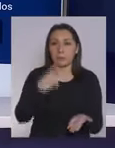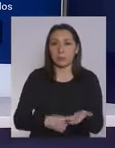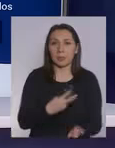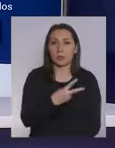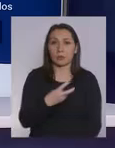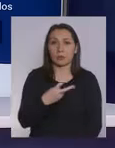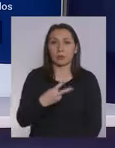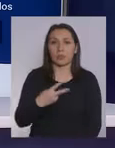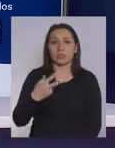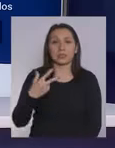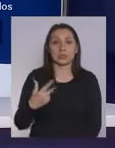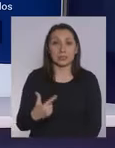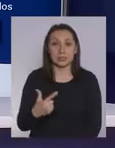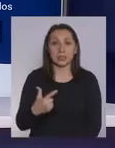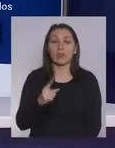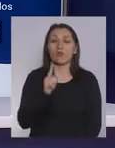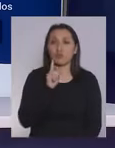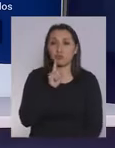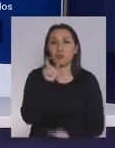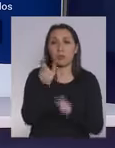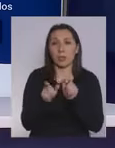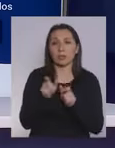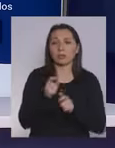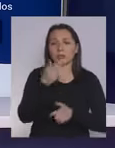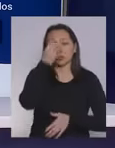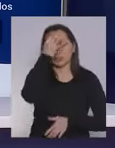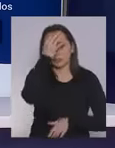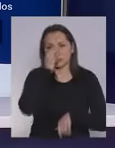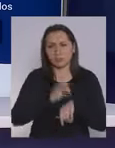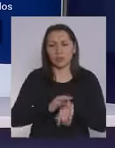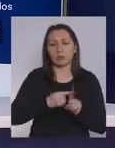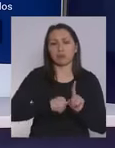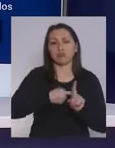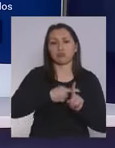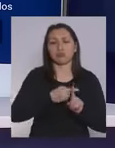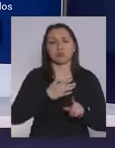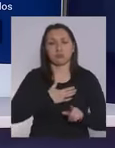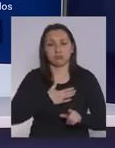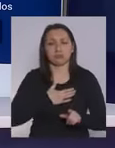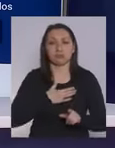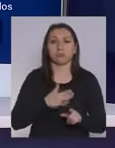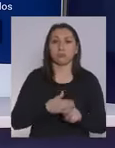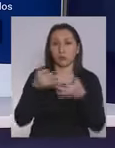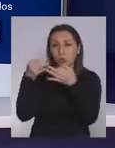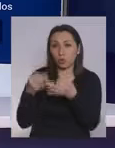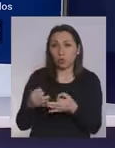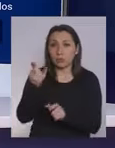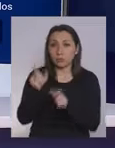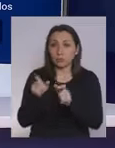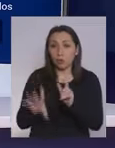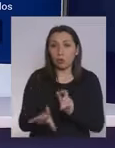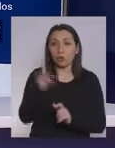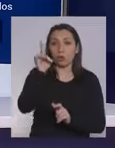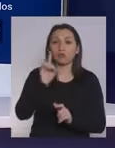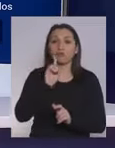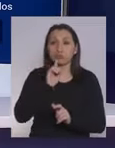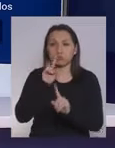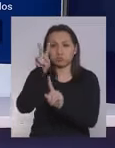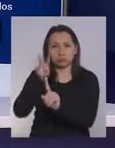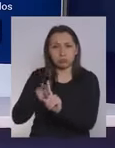227 corresponden a personas sintomáticas la cifra total de personas diagnosticadas con